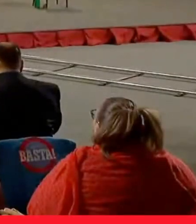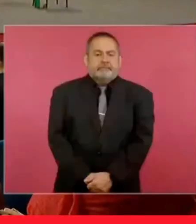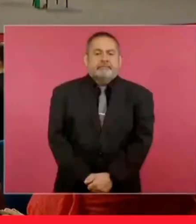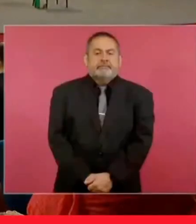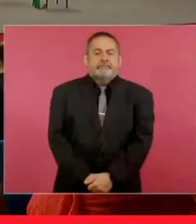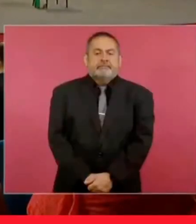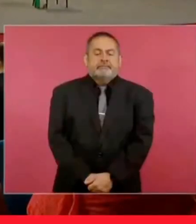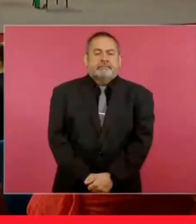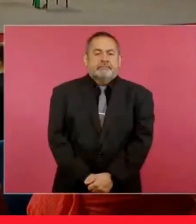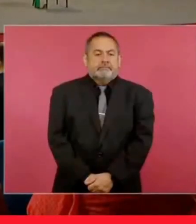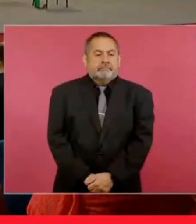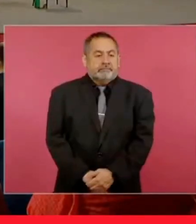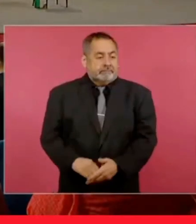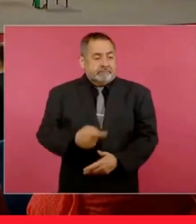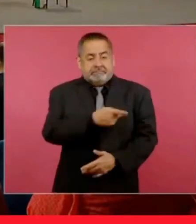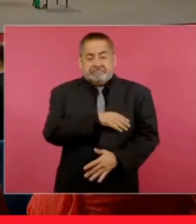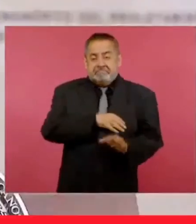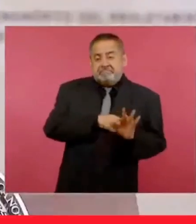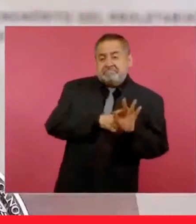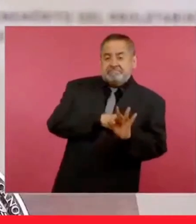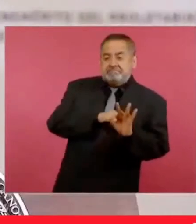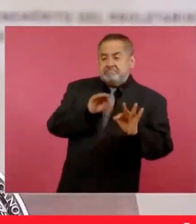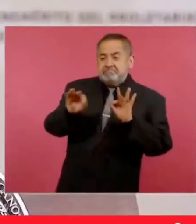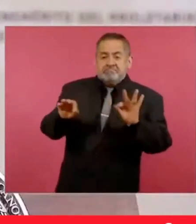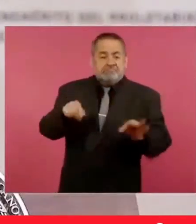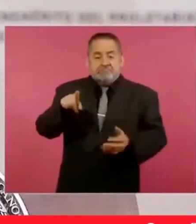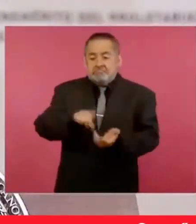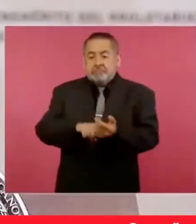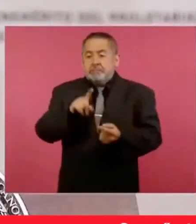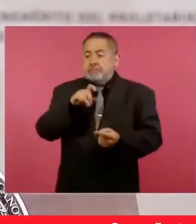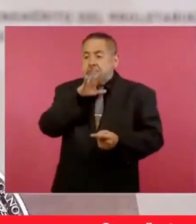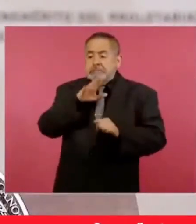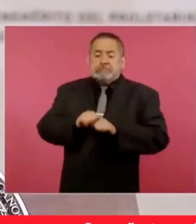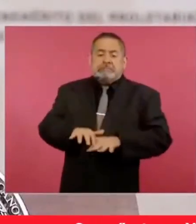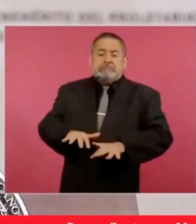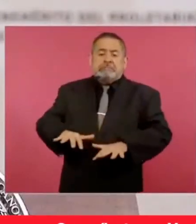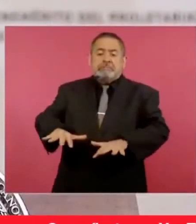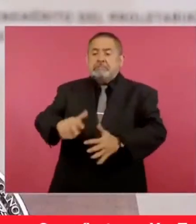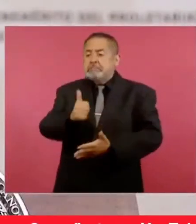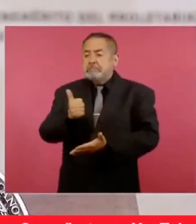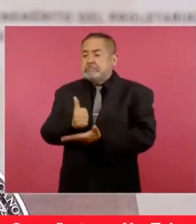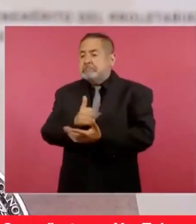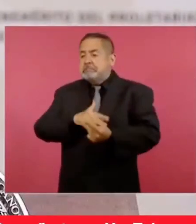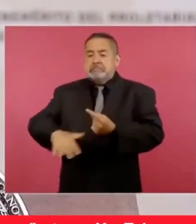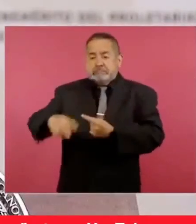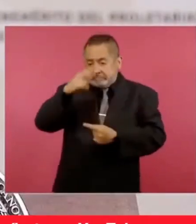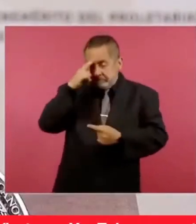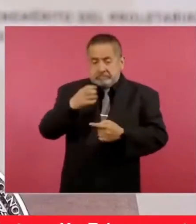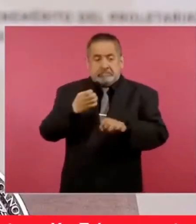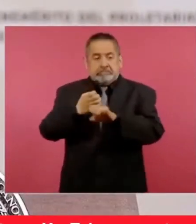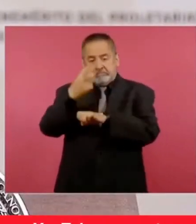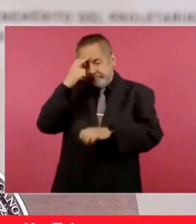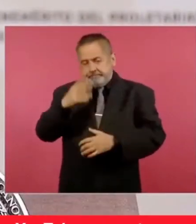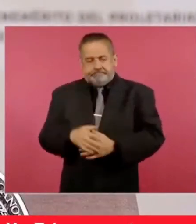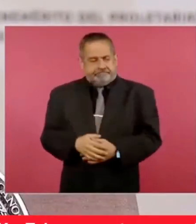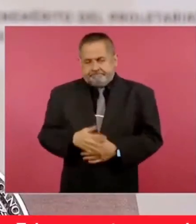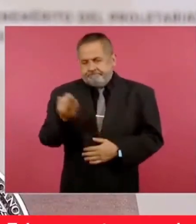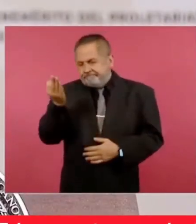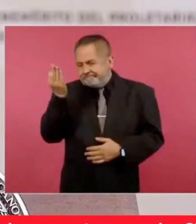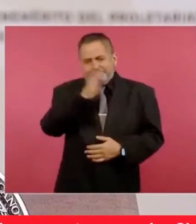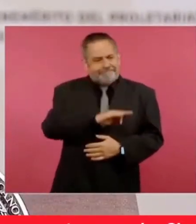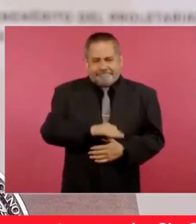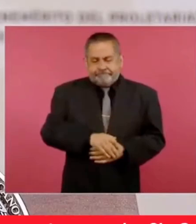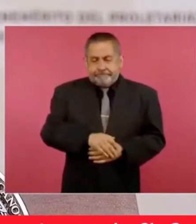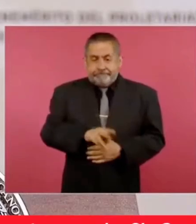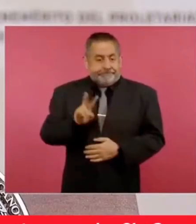México y en el Estado de México. Todo esto es falso. El viernes pasado, un supuesto medio de comunicación difundió